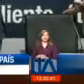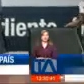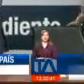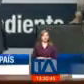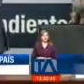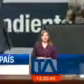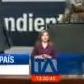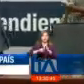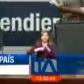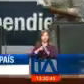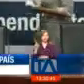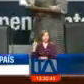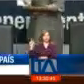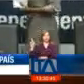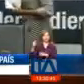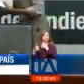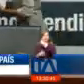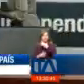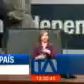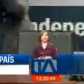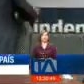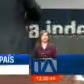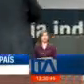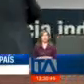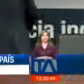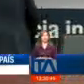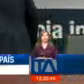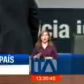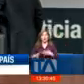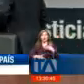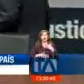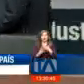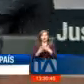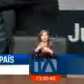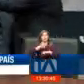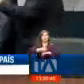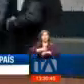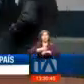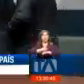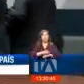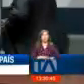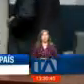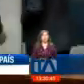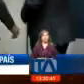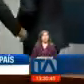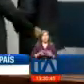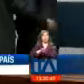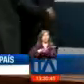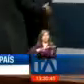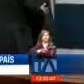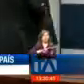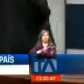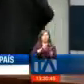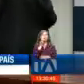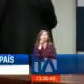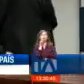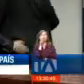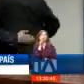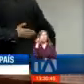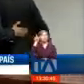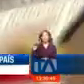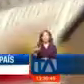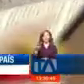el contralor general subrogante Pablo Celi. Todas esas autoridades se reunirán con el señor